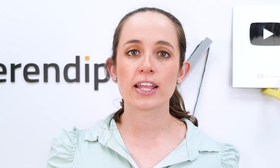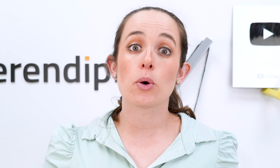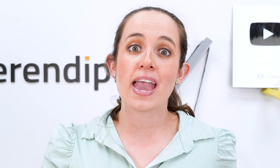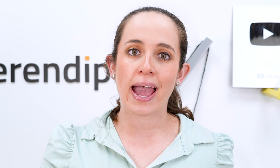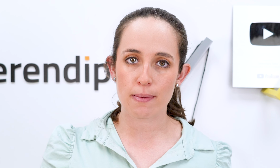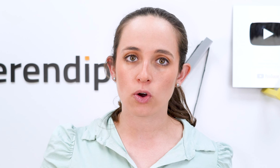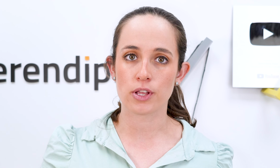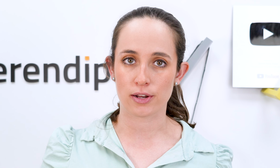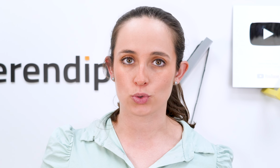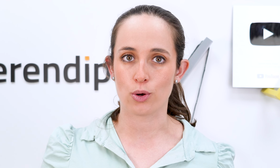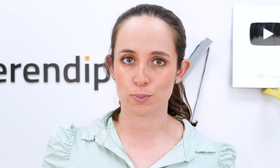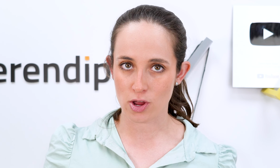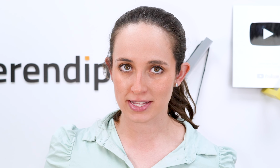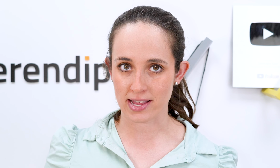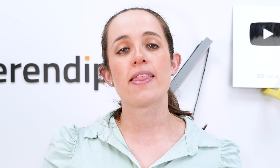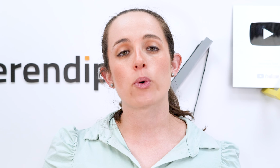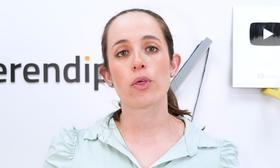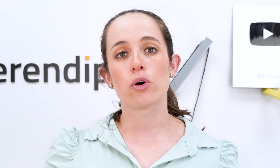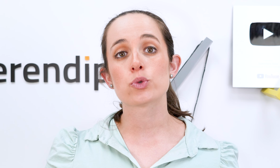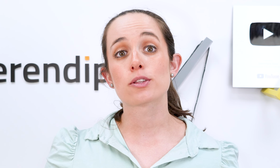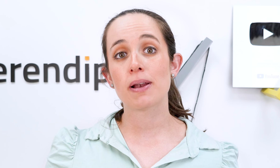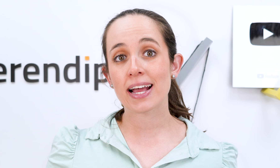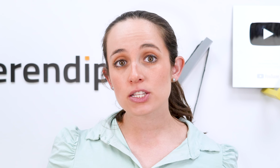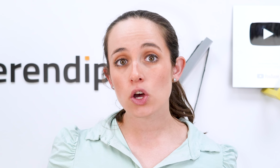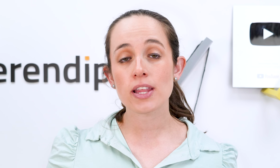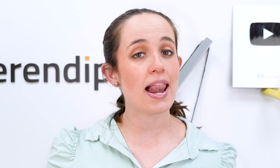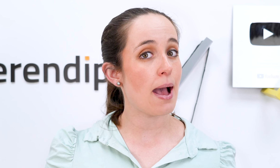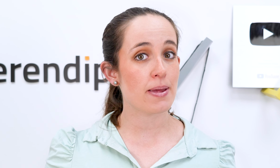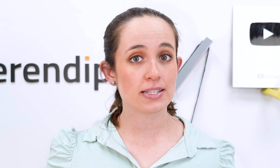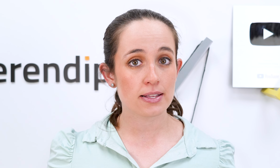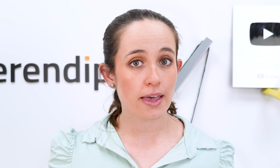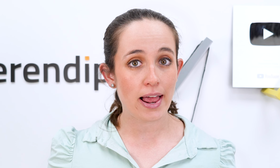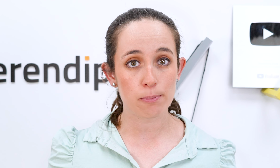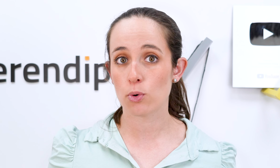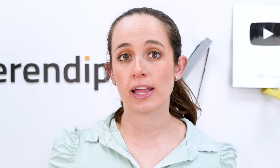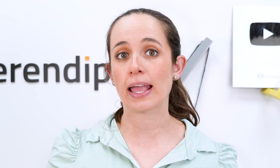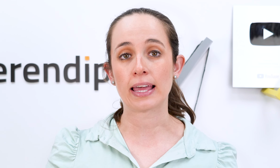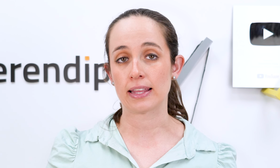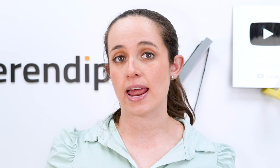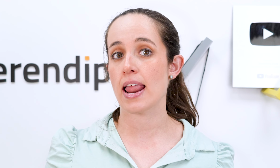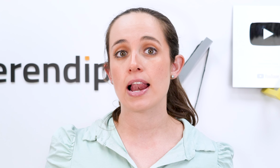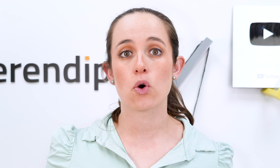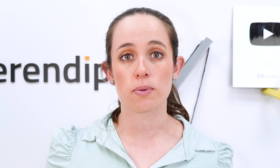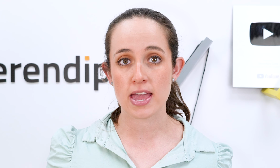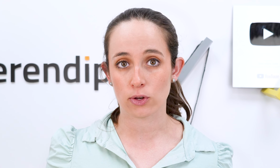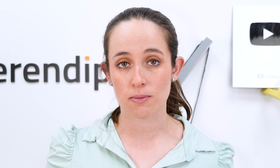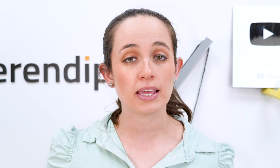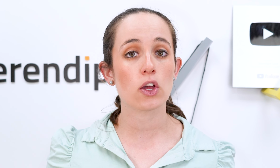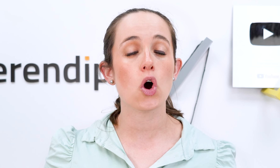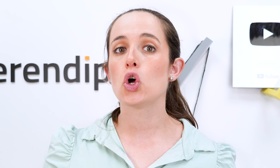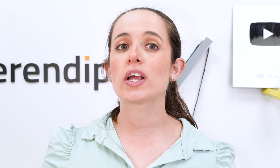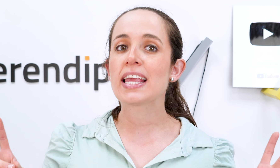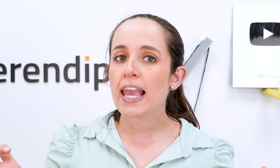por qué no viajaban con el resto de los periodistas. De acuerdo con su explicación, la presidencia de la República y en general el gobierno